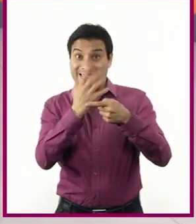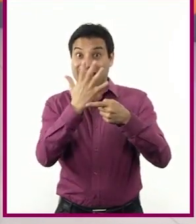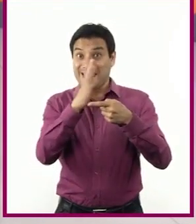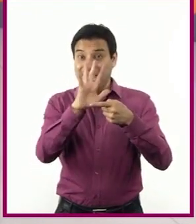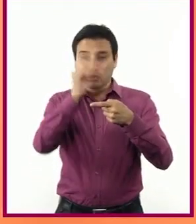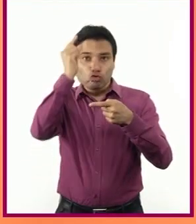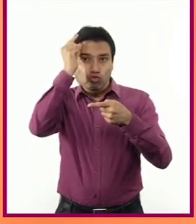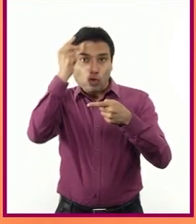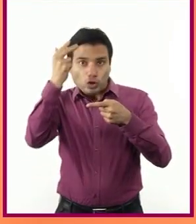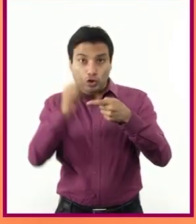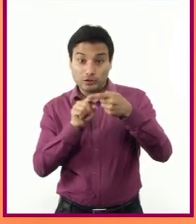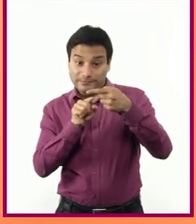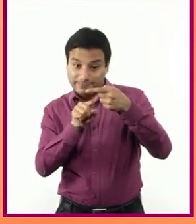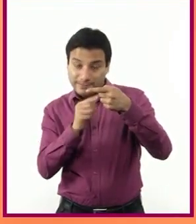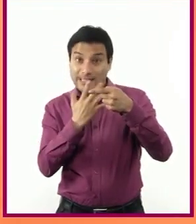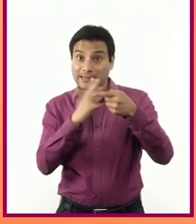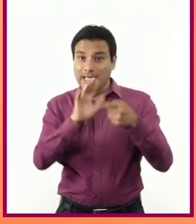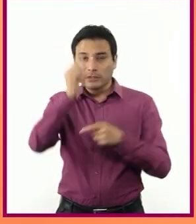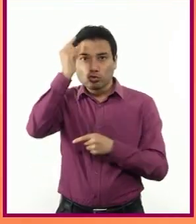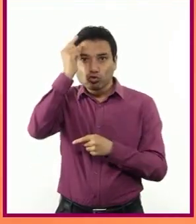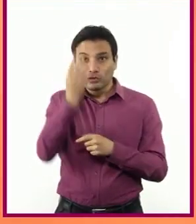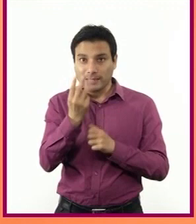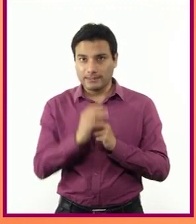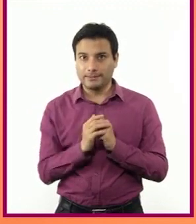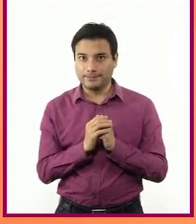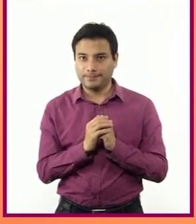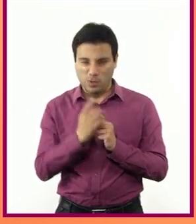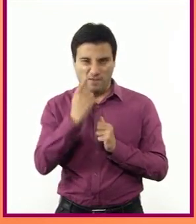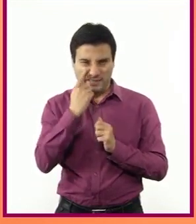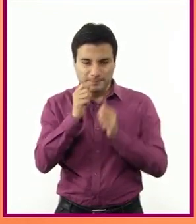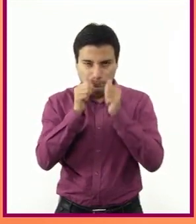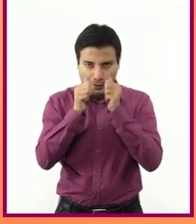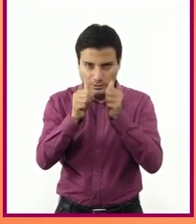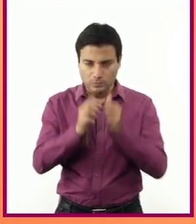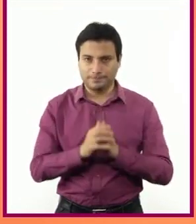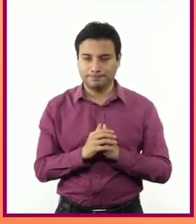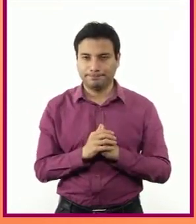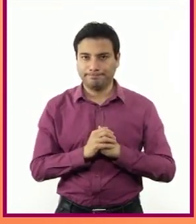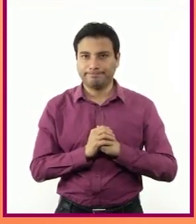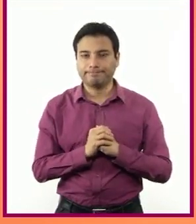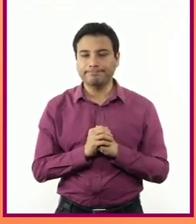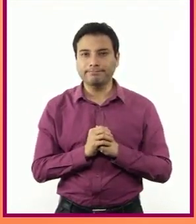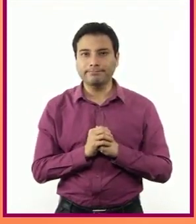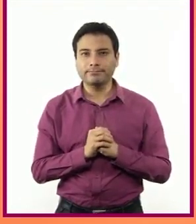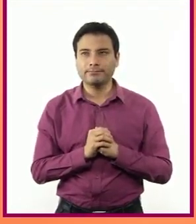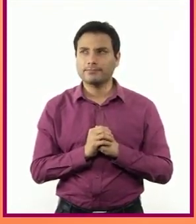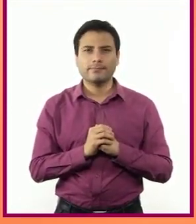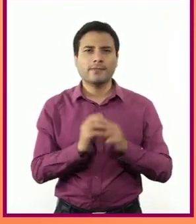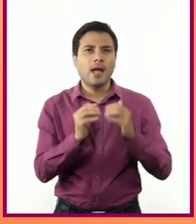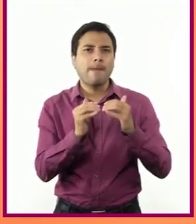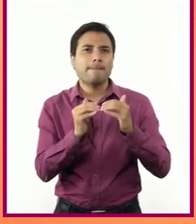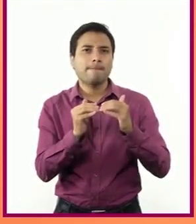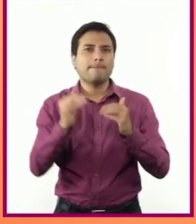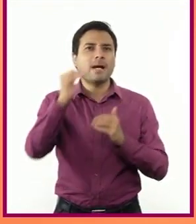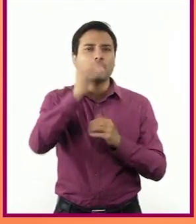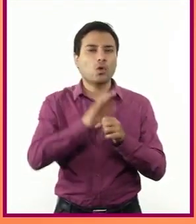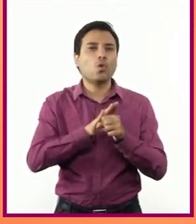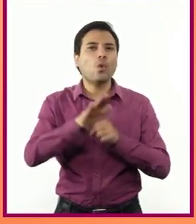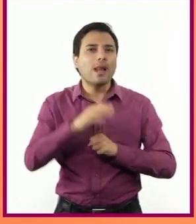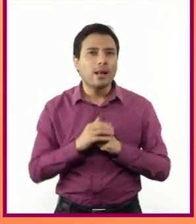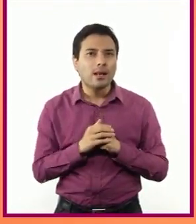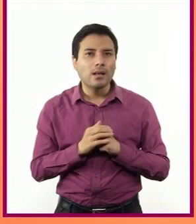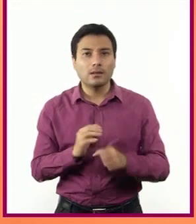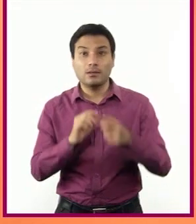es 3. Ahora pongan atención en ¿cuál es mayor? ¿El exponente de